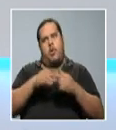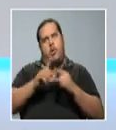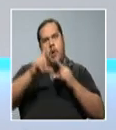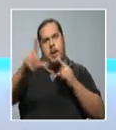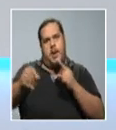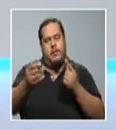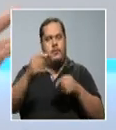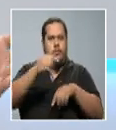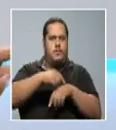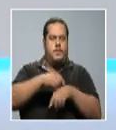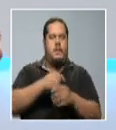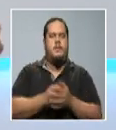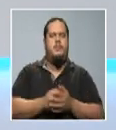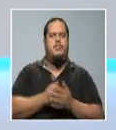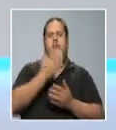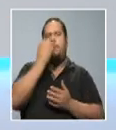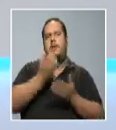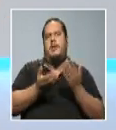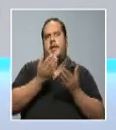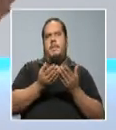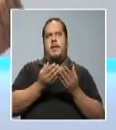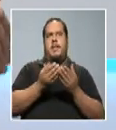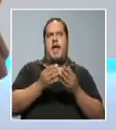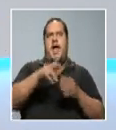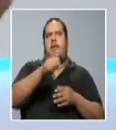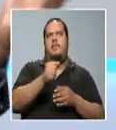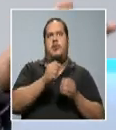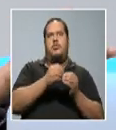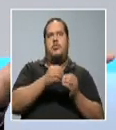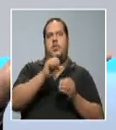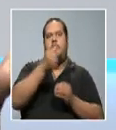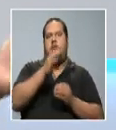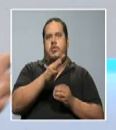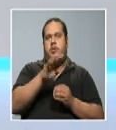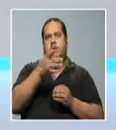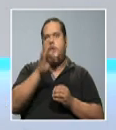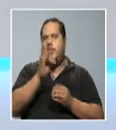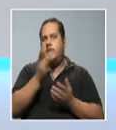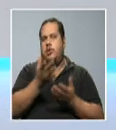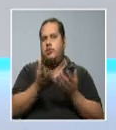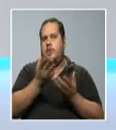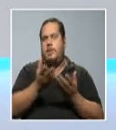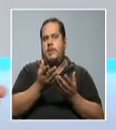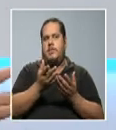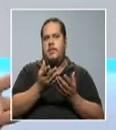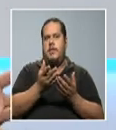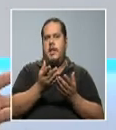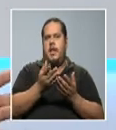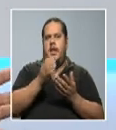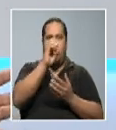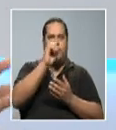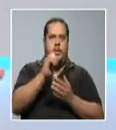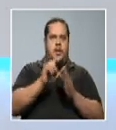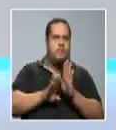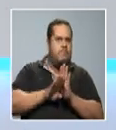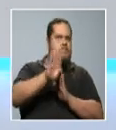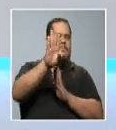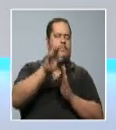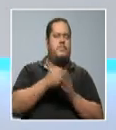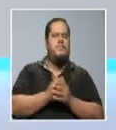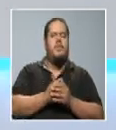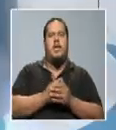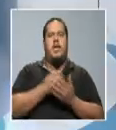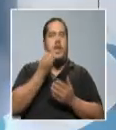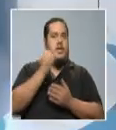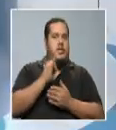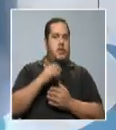primer año. Porque resulta que al mes número 13, al mes número 14, 18 en algunos casos, pues las tasas se disparan. Efectivamente, si